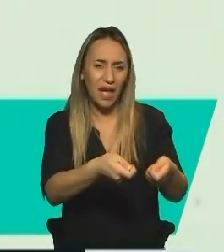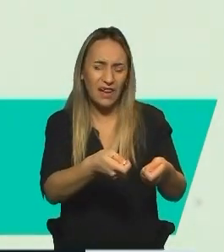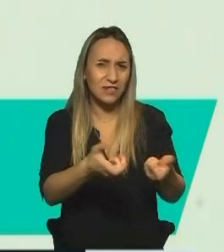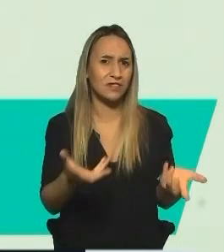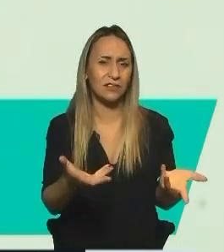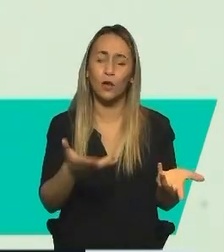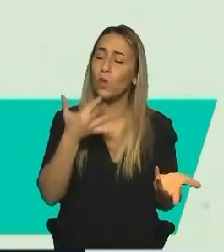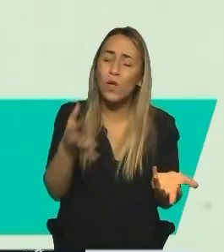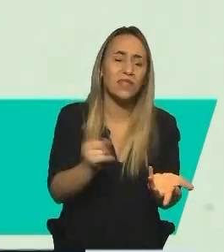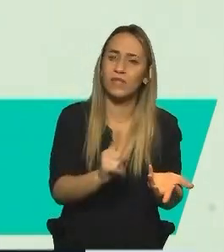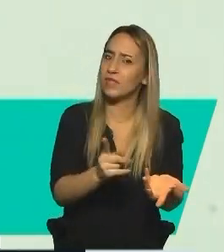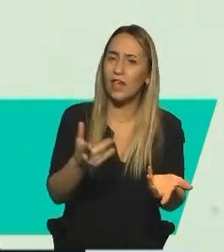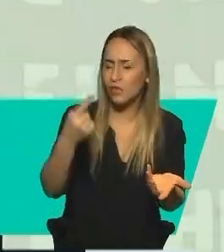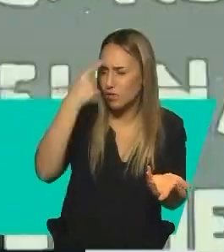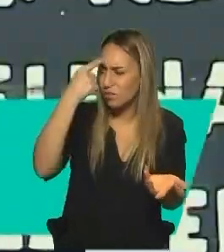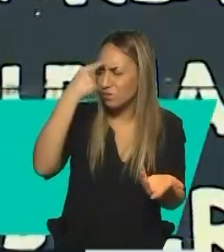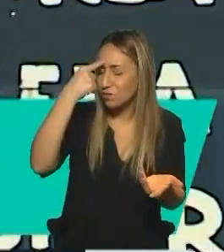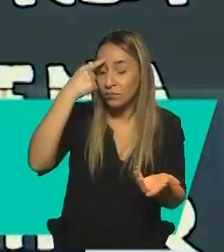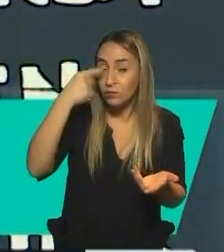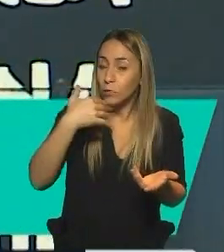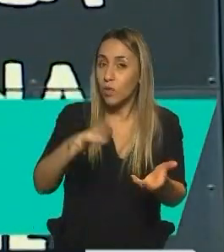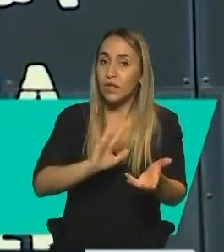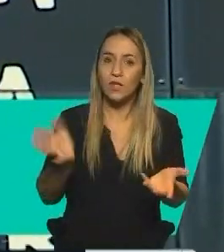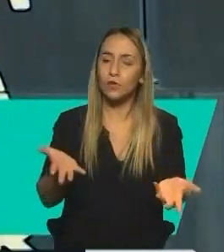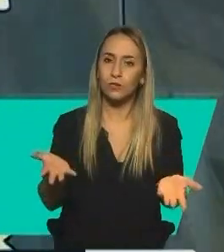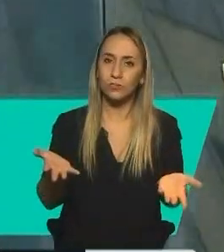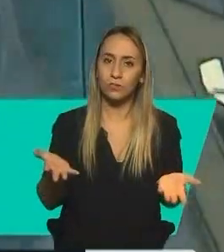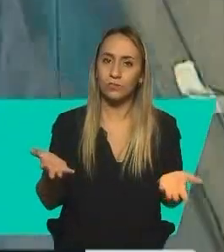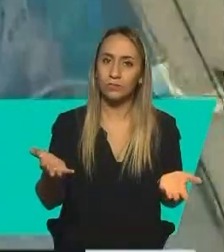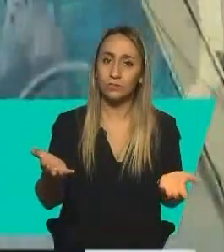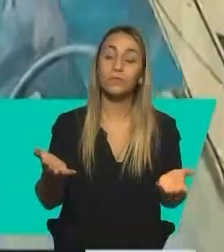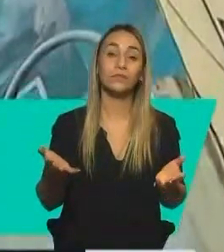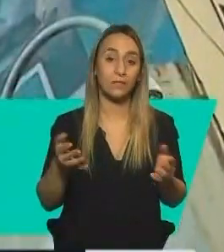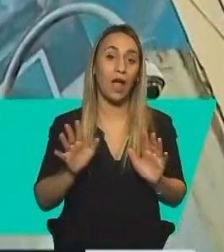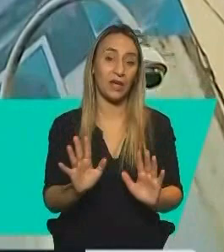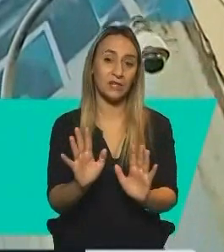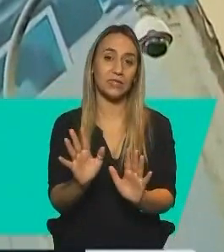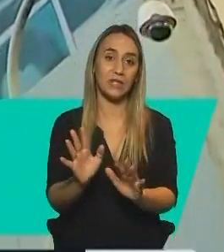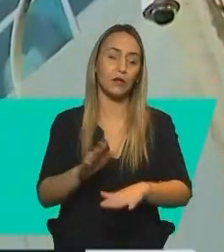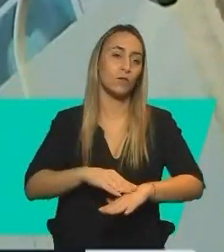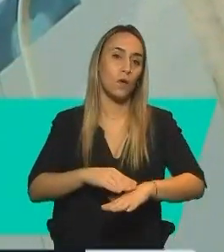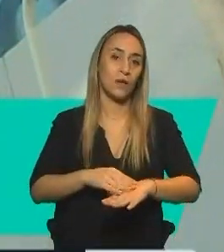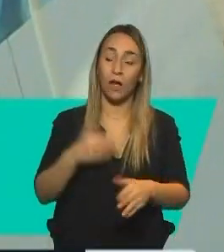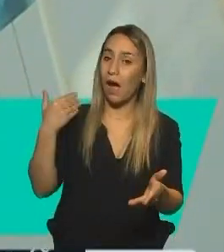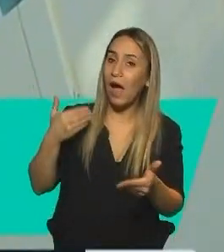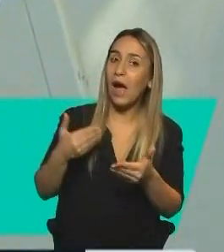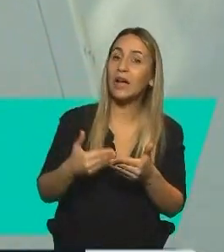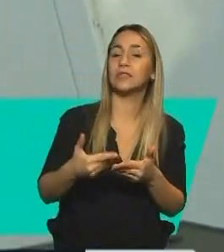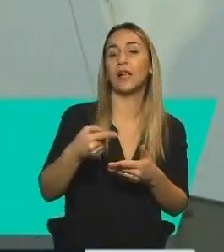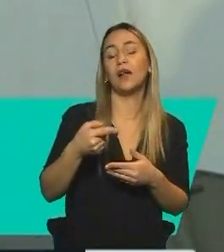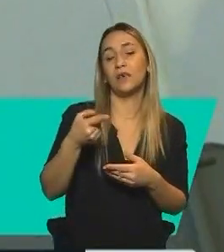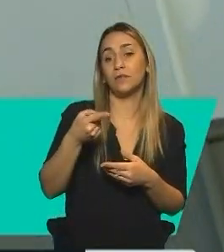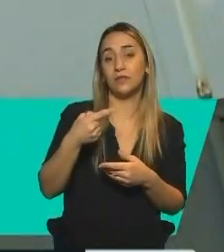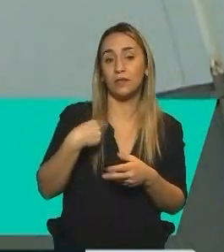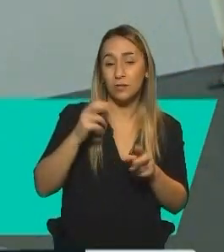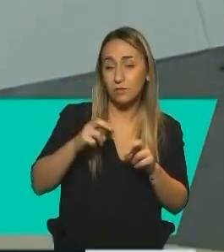No puedo entenderlo, no me entra en la cabeza. Así que esos fueron los momentos hasta que pudimos